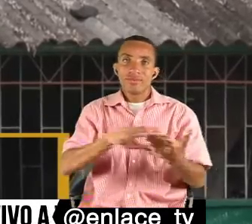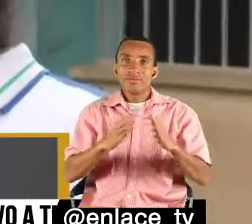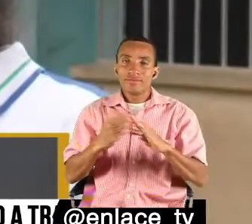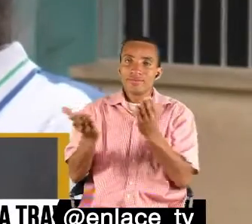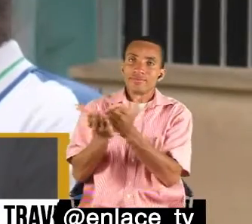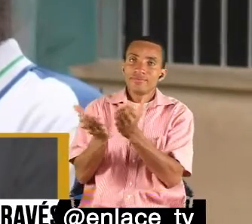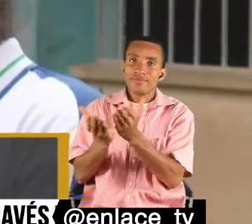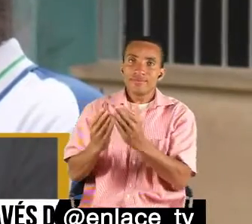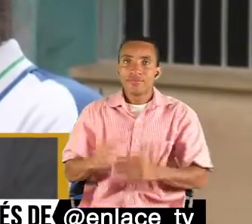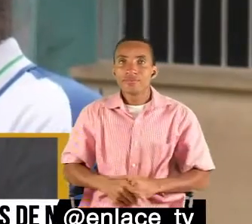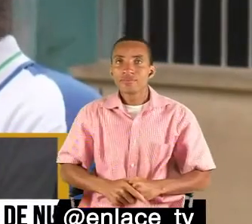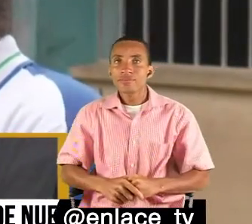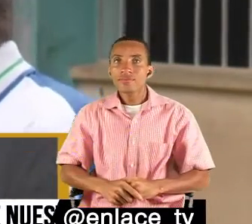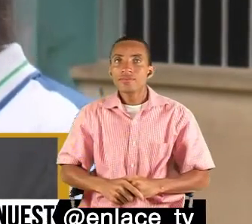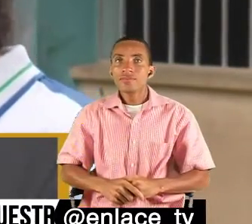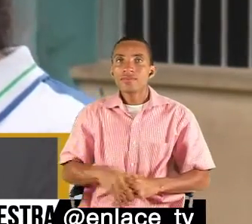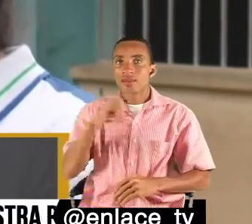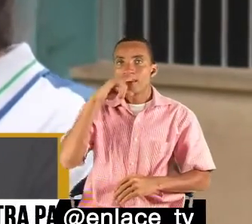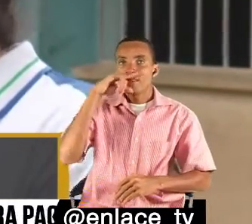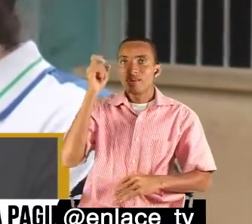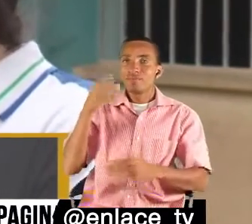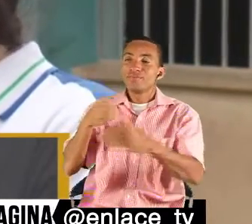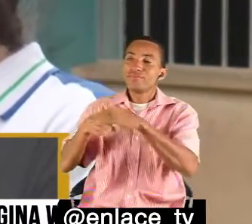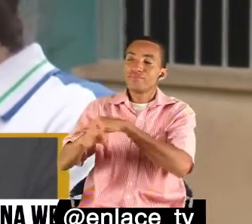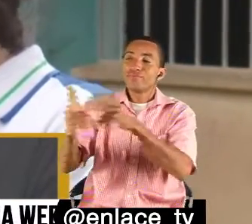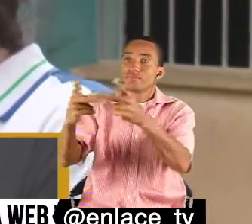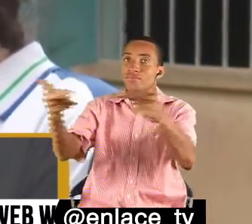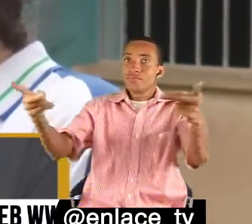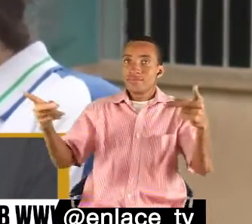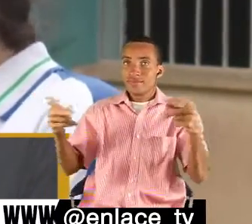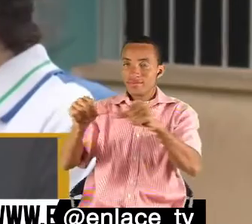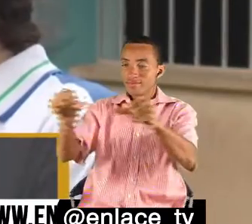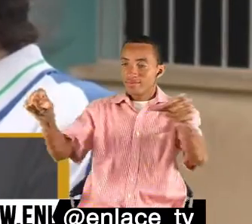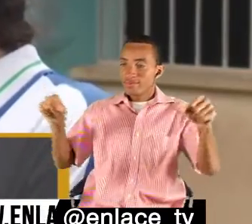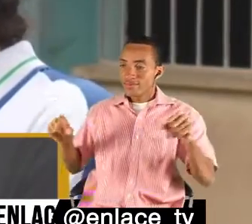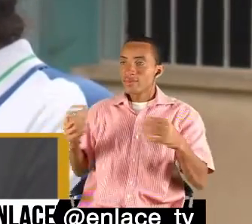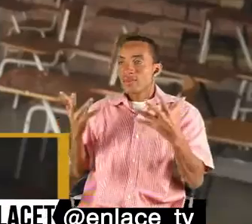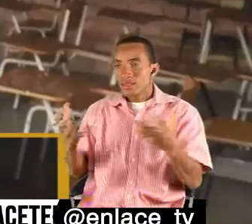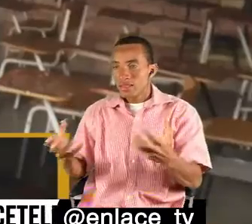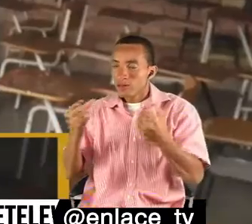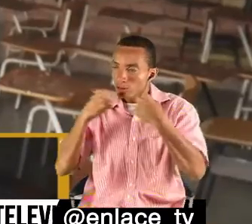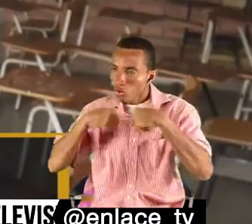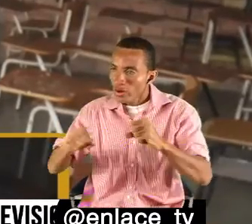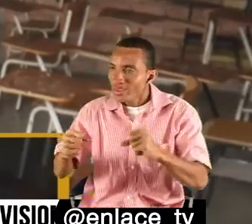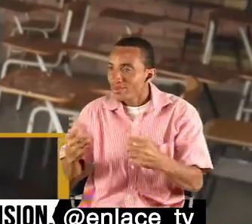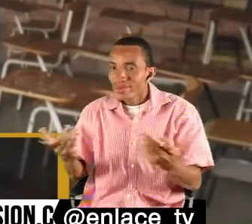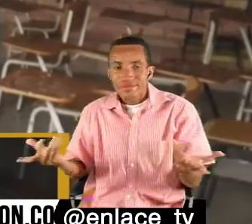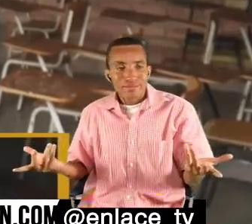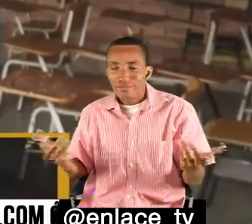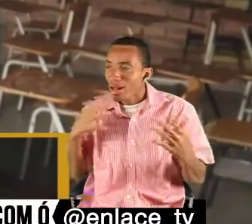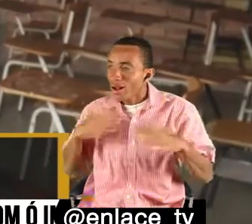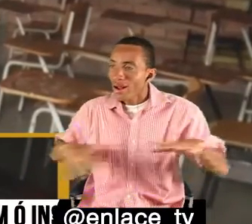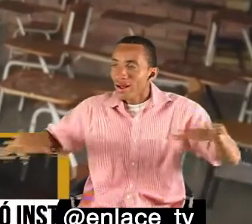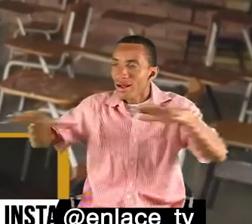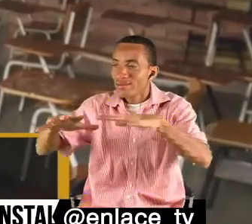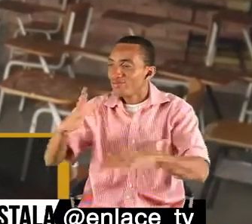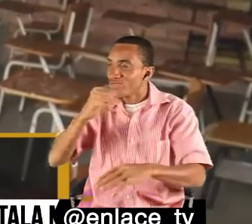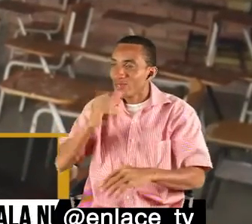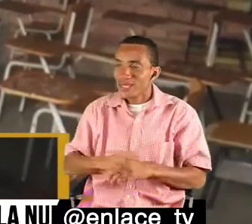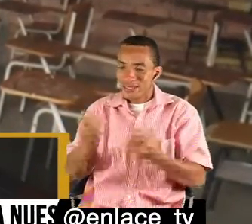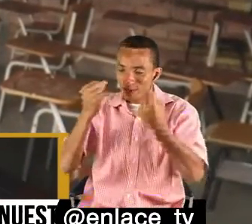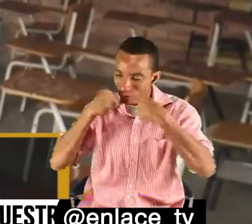estudiantil. Y es feo entrar a un salón y, o sea, querer dar todo lo mejor de mí, pero no tener el espacio adecuado para poder esforzarme